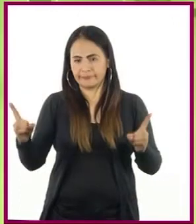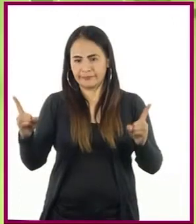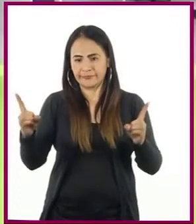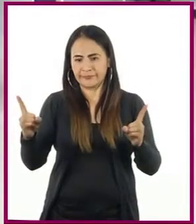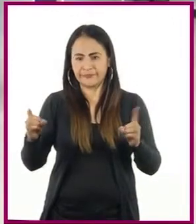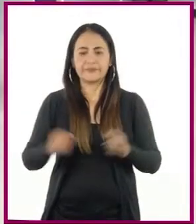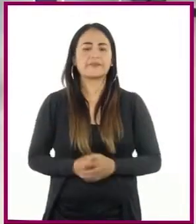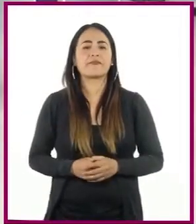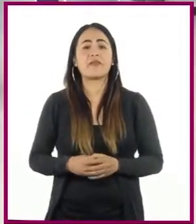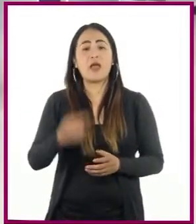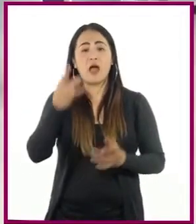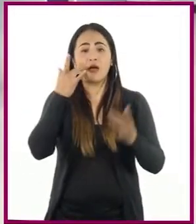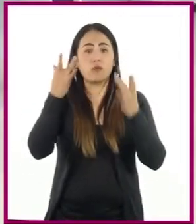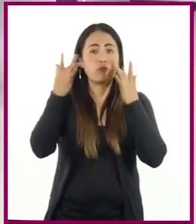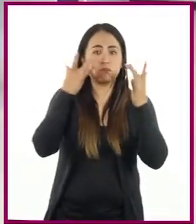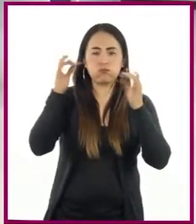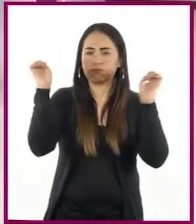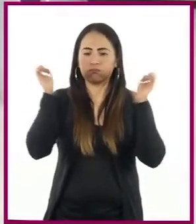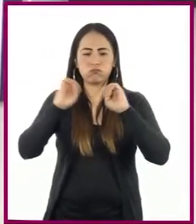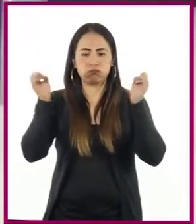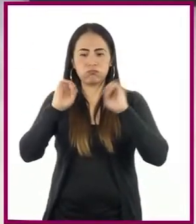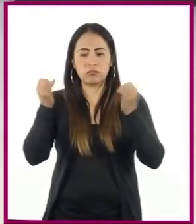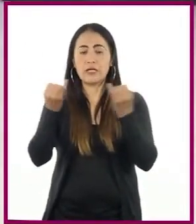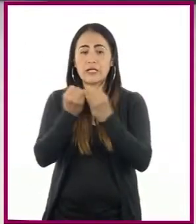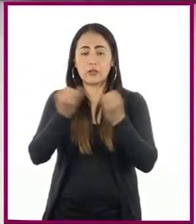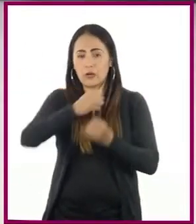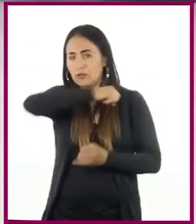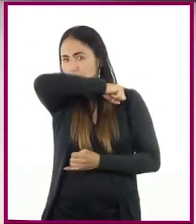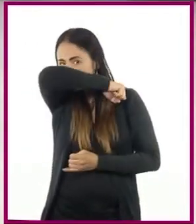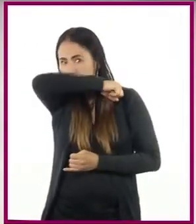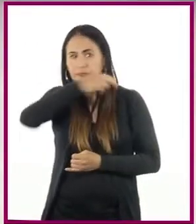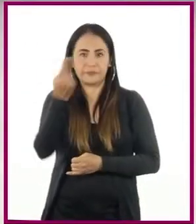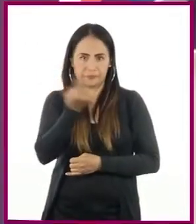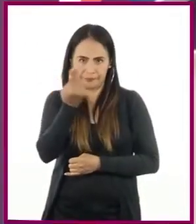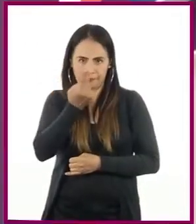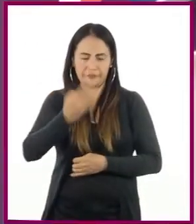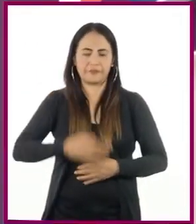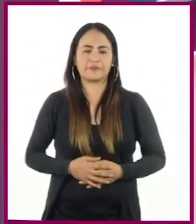Procurar no tocarse el rostro y realizar el estornudo de etiqueta.